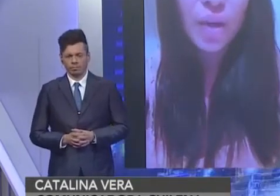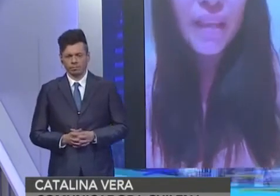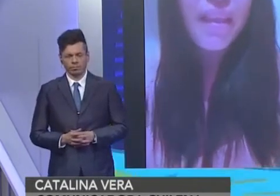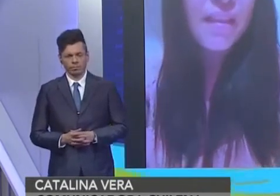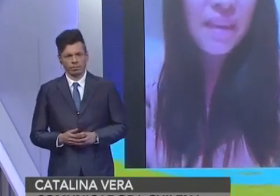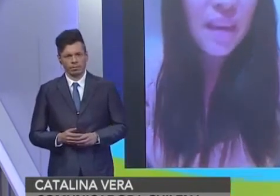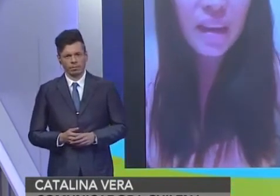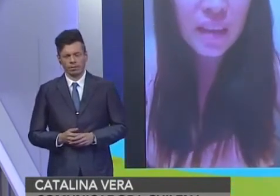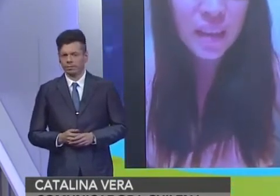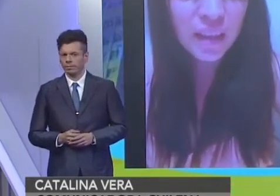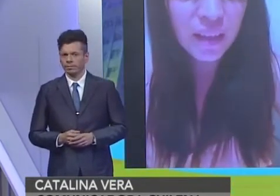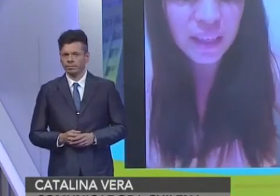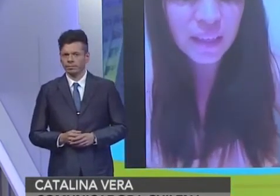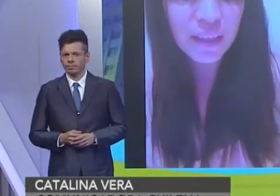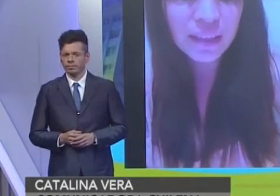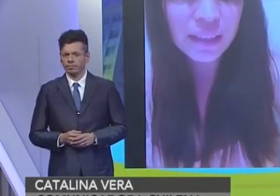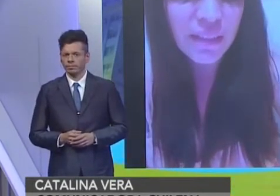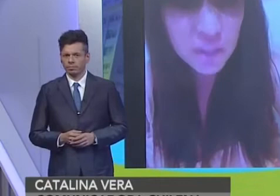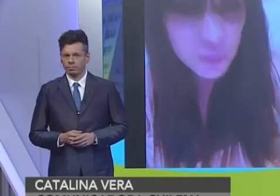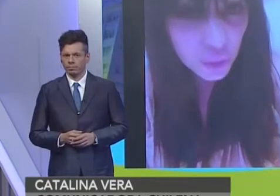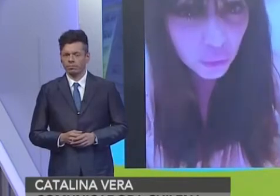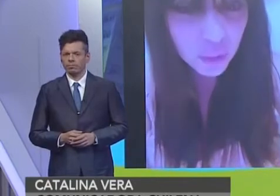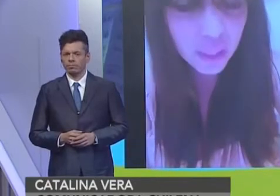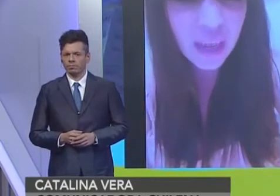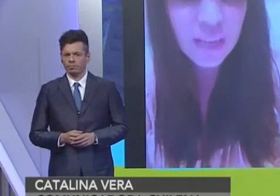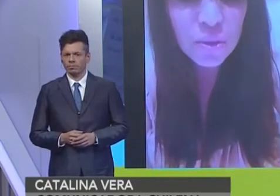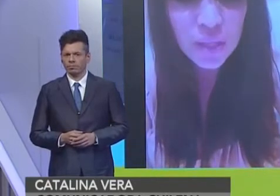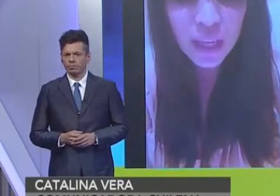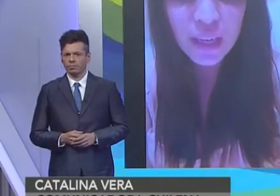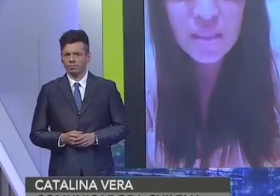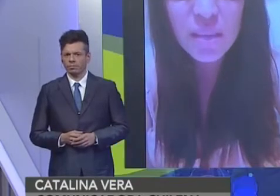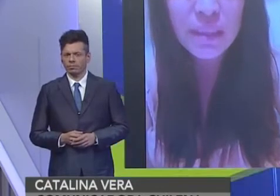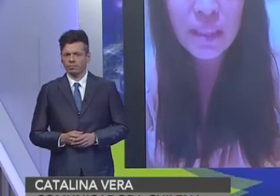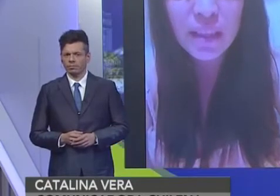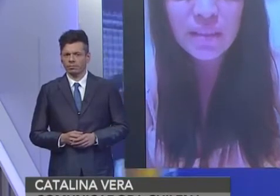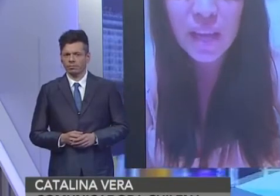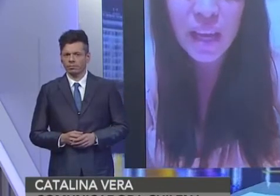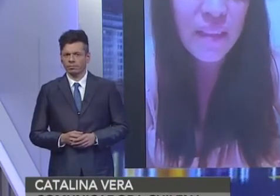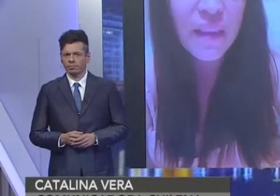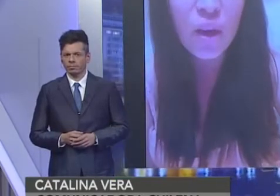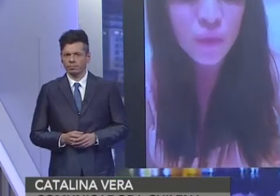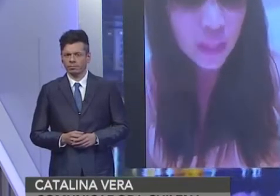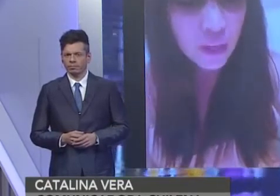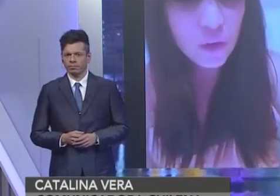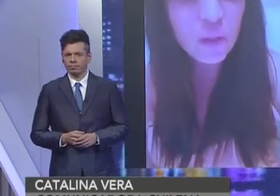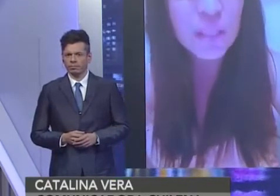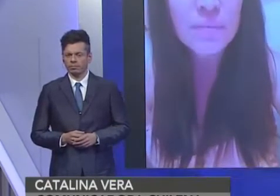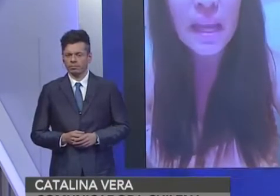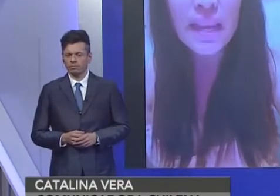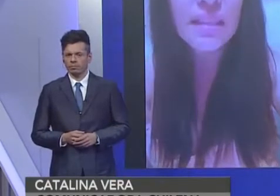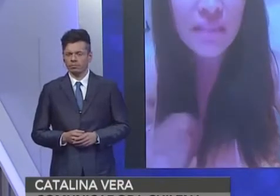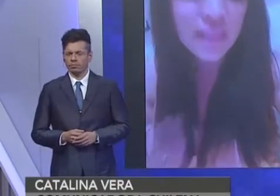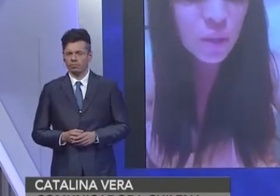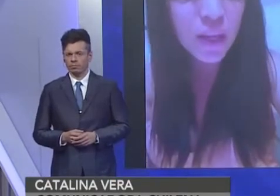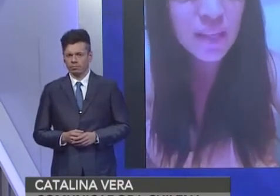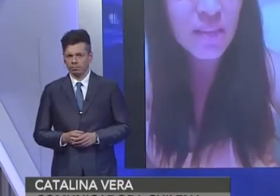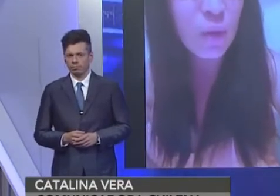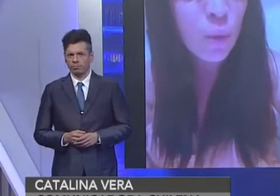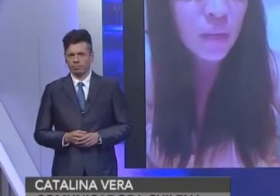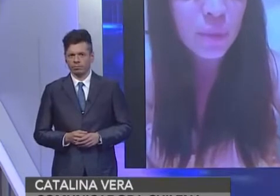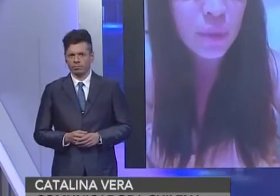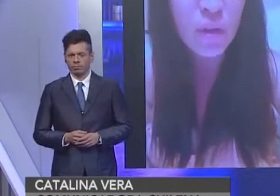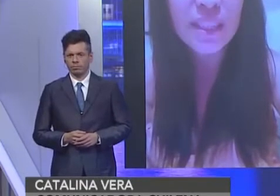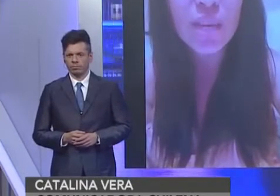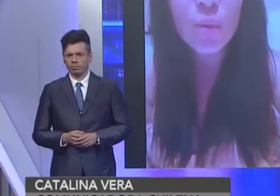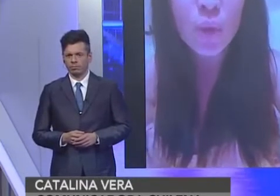No, cada día en la televisión, en las redes sociales, siempre están ahí desde el gobierno incentivando a que se